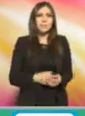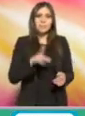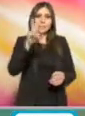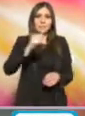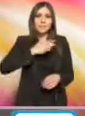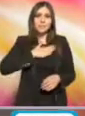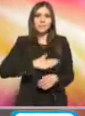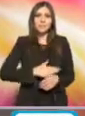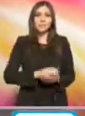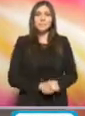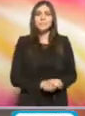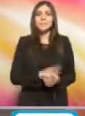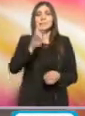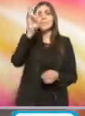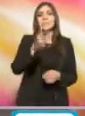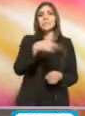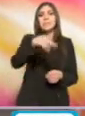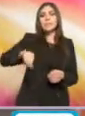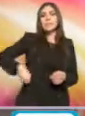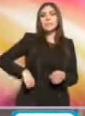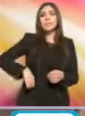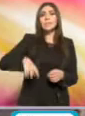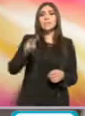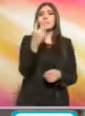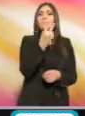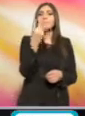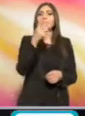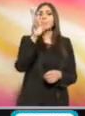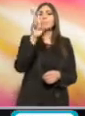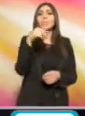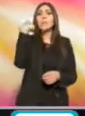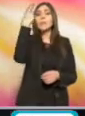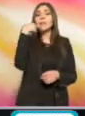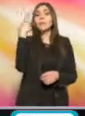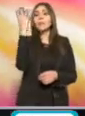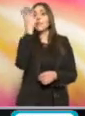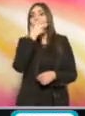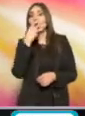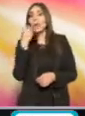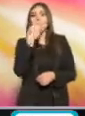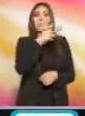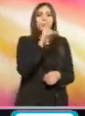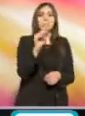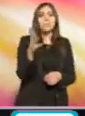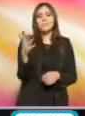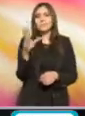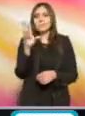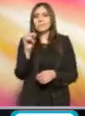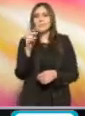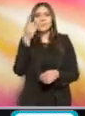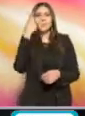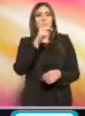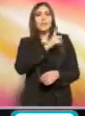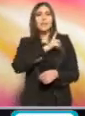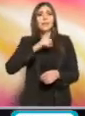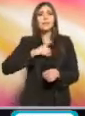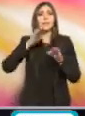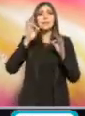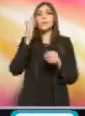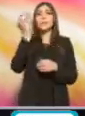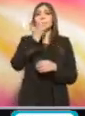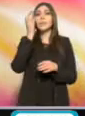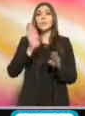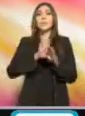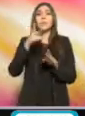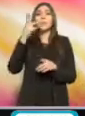Bueno, y lo interesante de esto es que ninguno de los dos es muy agraciado desde los cánones de lo que deberíamos de ser guapos Claro.